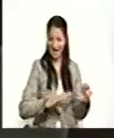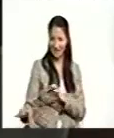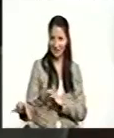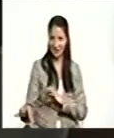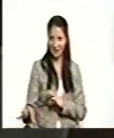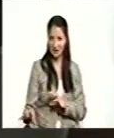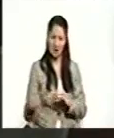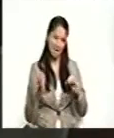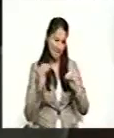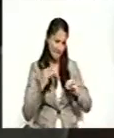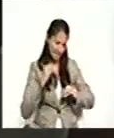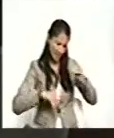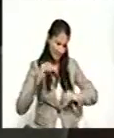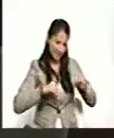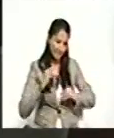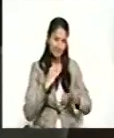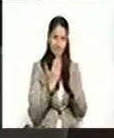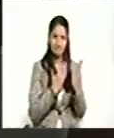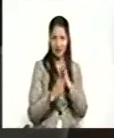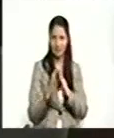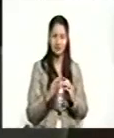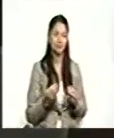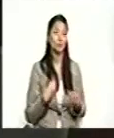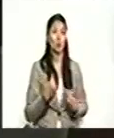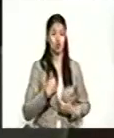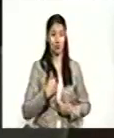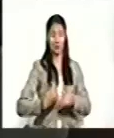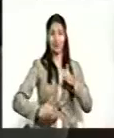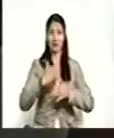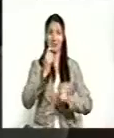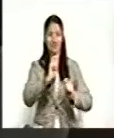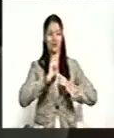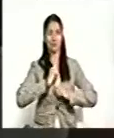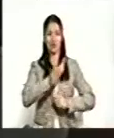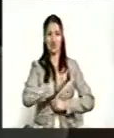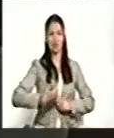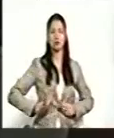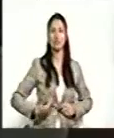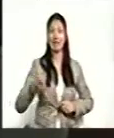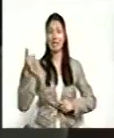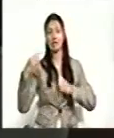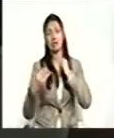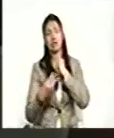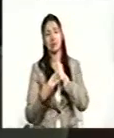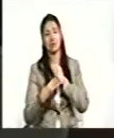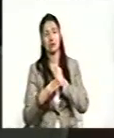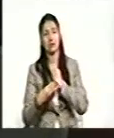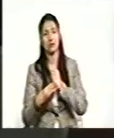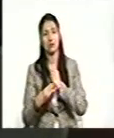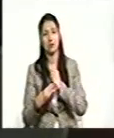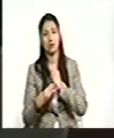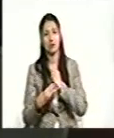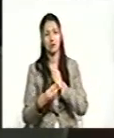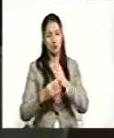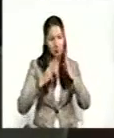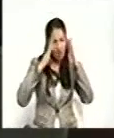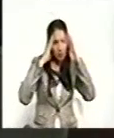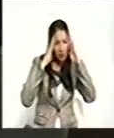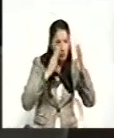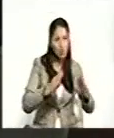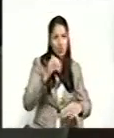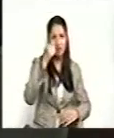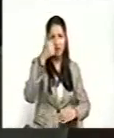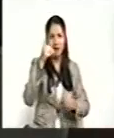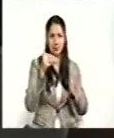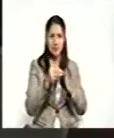17,500 cuando empezó nuestro gobierno el cena atendía anualmente a